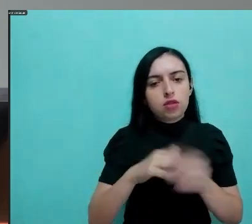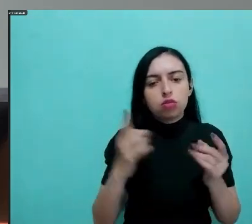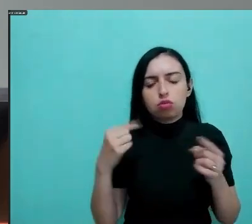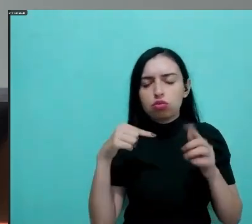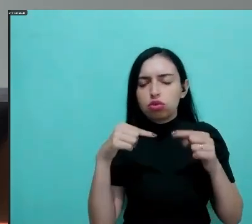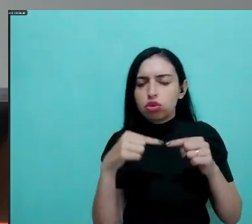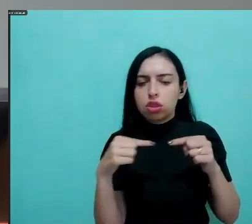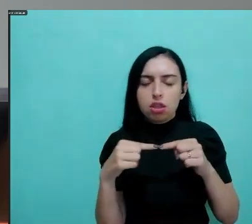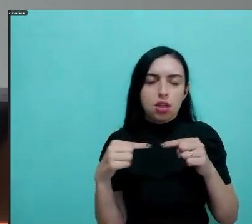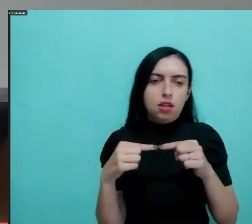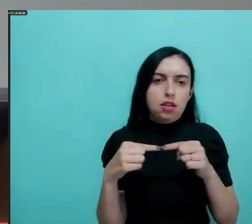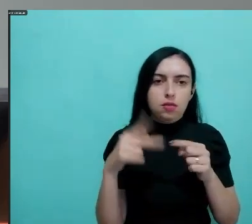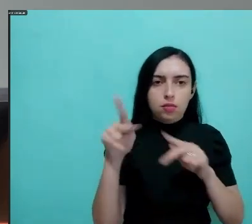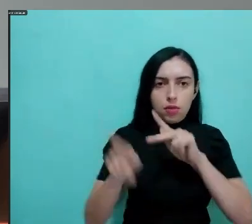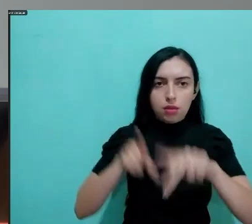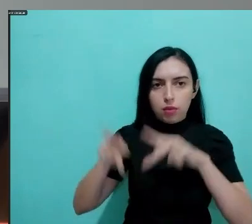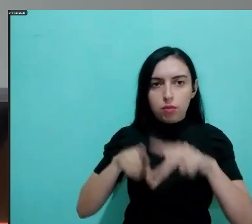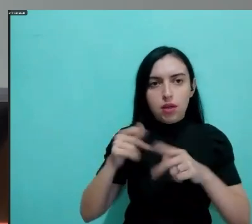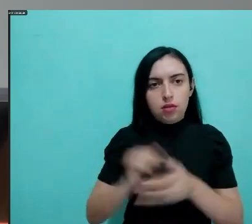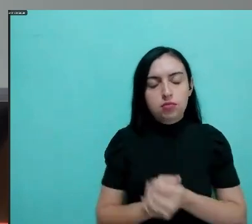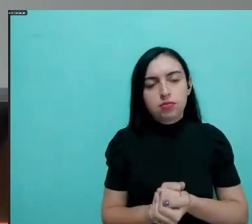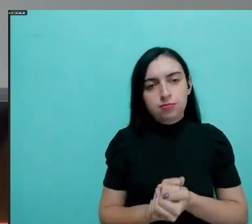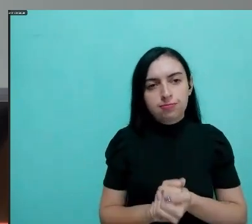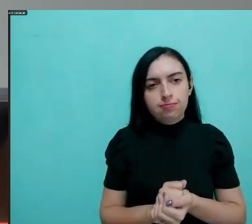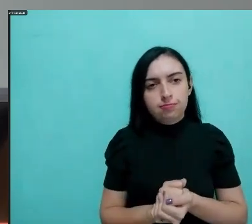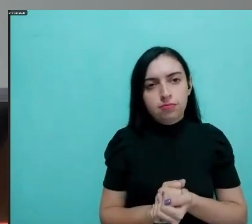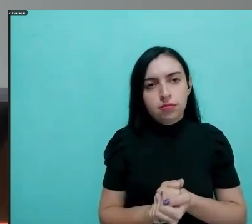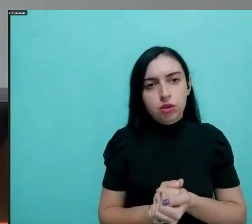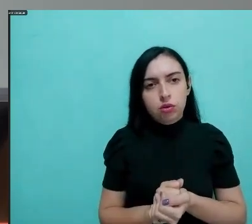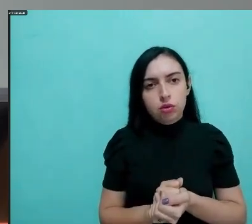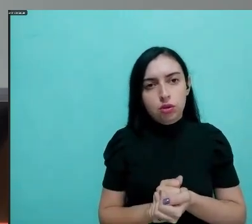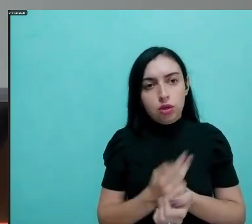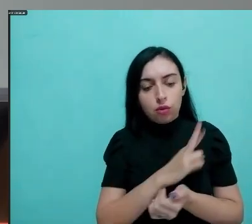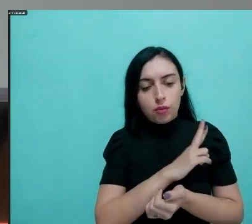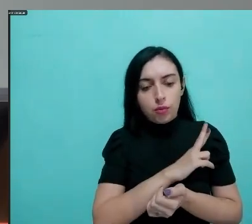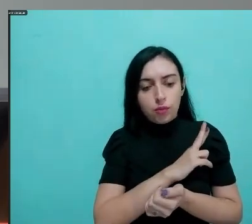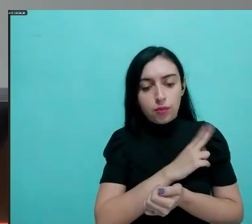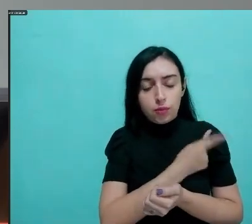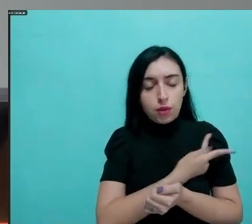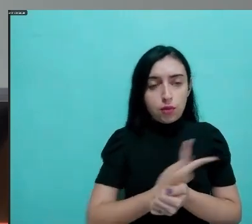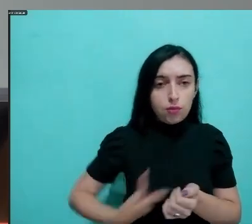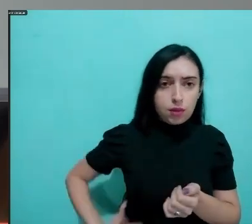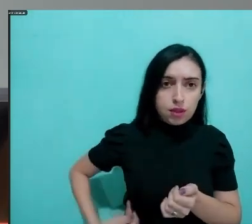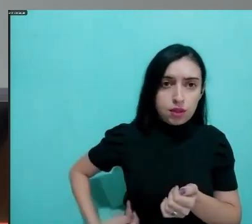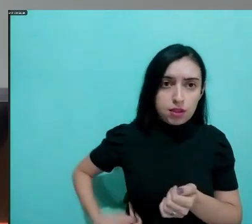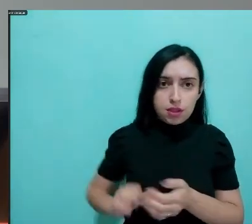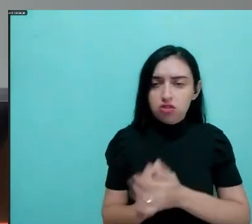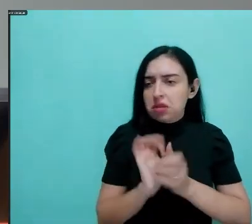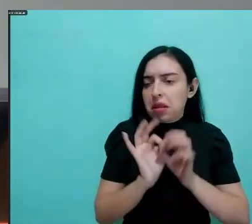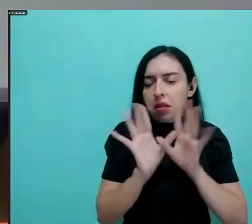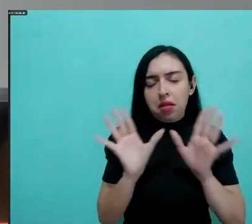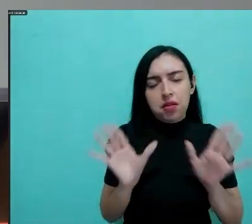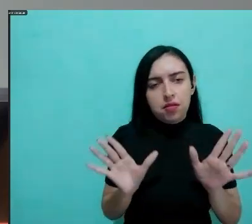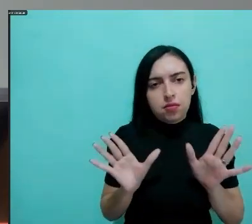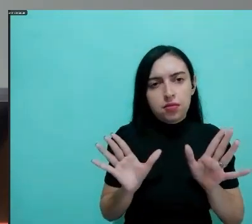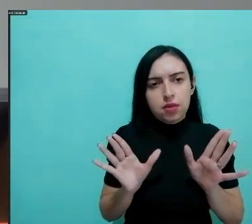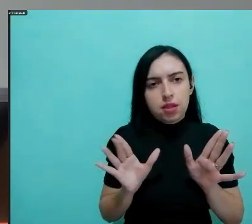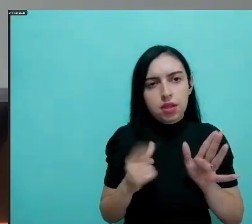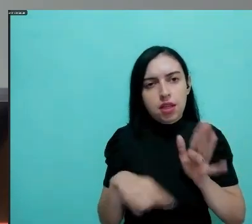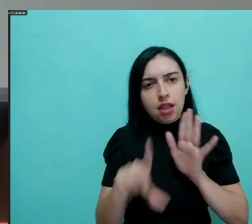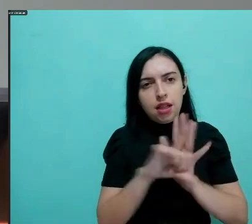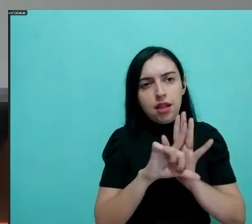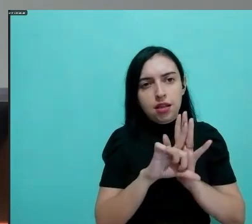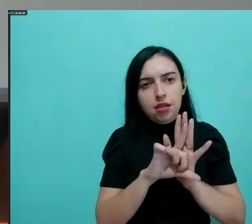pueblo. Y eso le da al presidente una legitimidad increíble. La legitimidad que ya